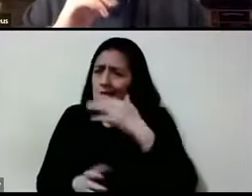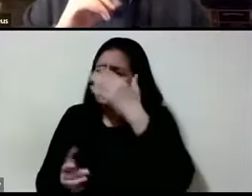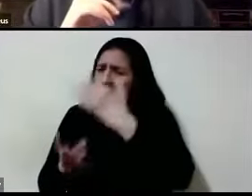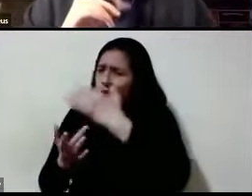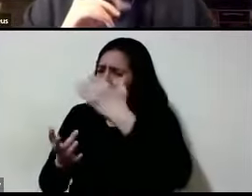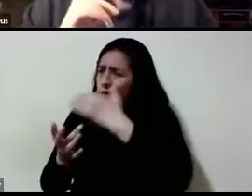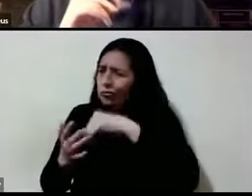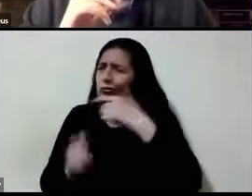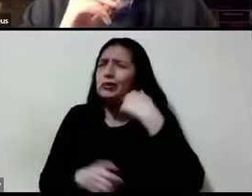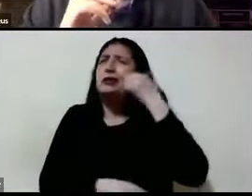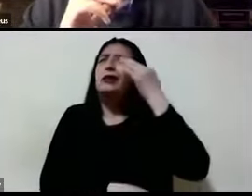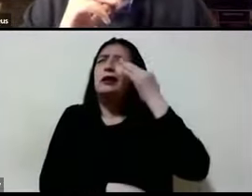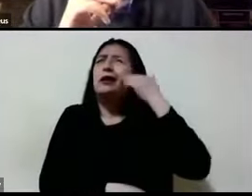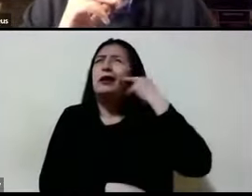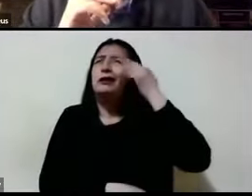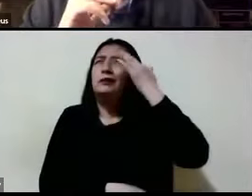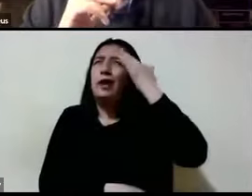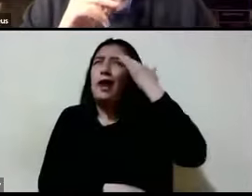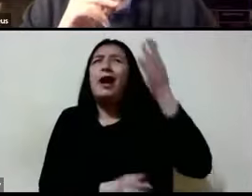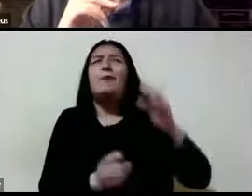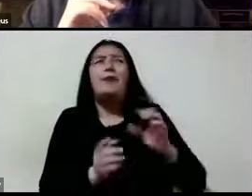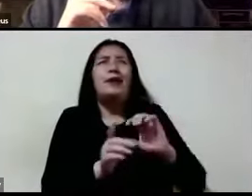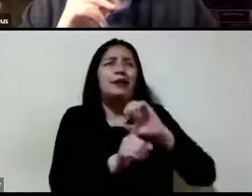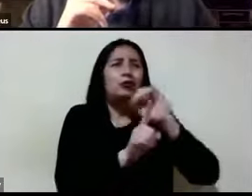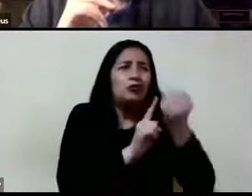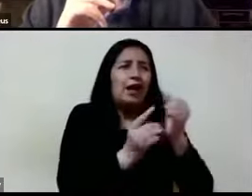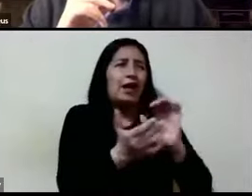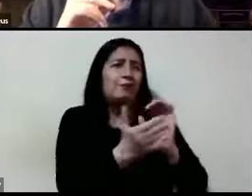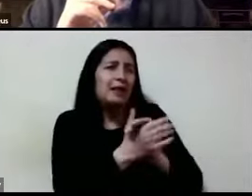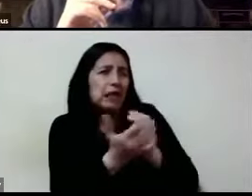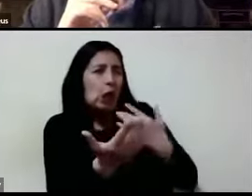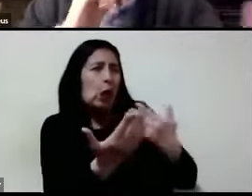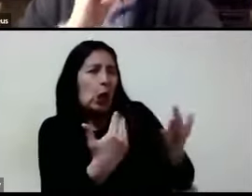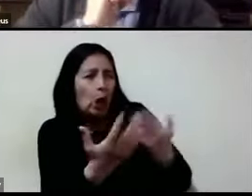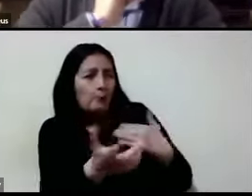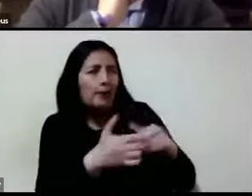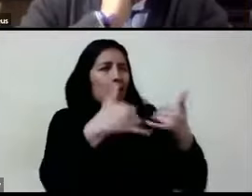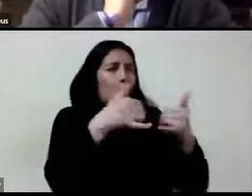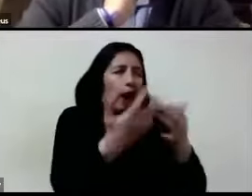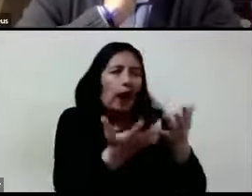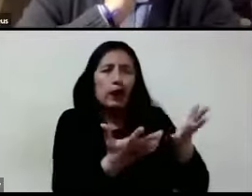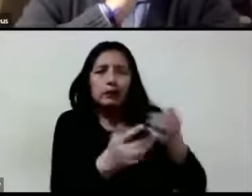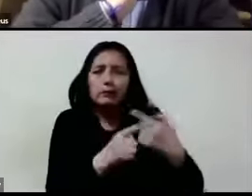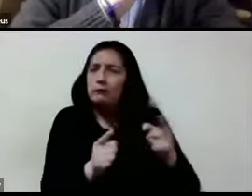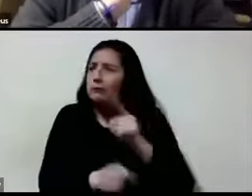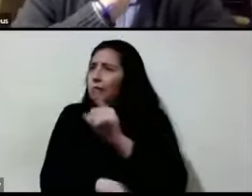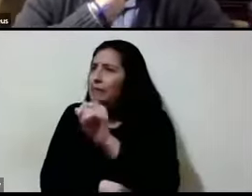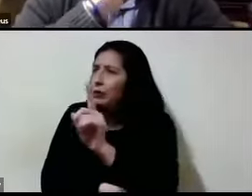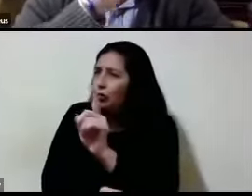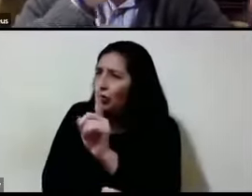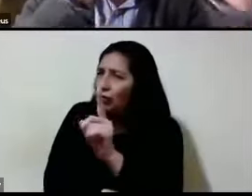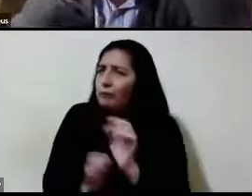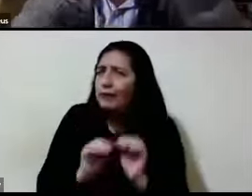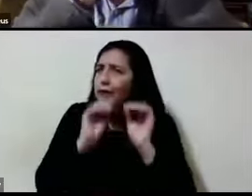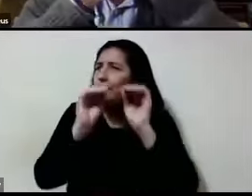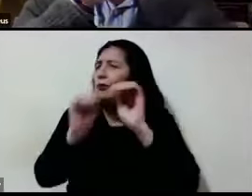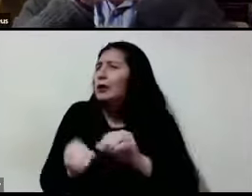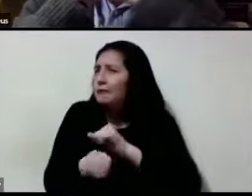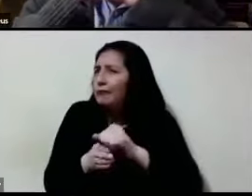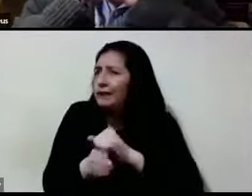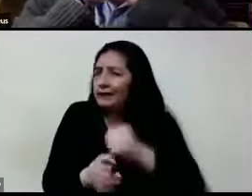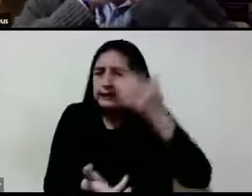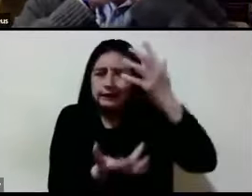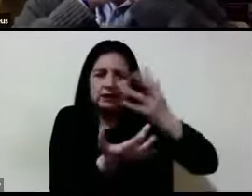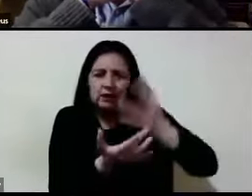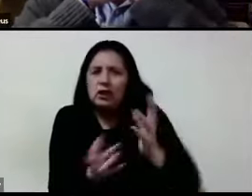lo tenían más orientado al tema social, al relacionarse, al jugar, pero no necesariamente a aplicar la tecnología